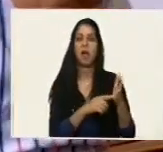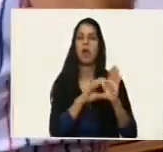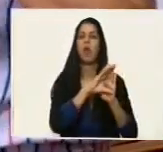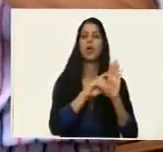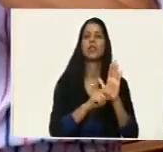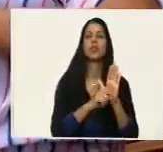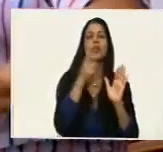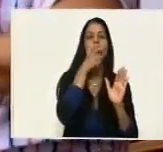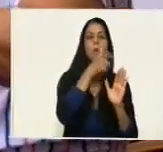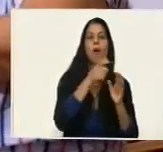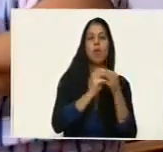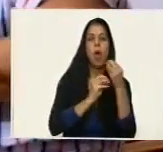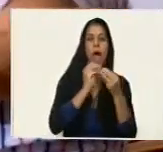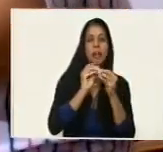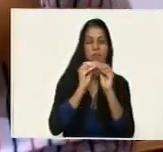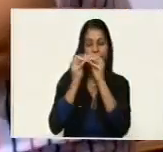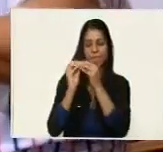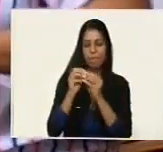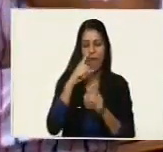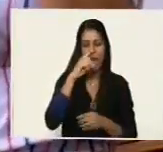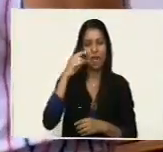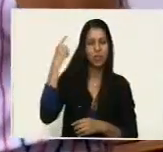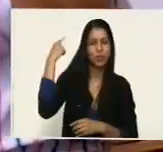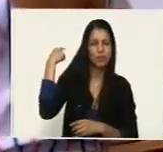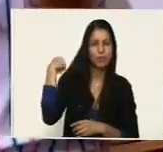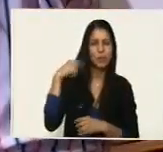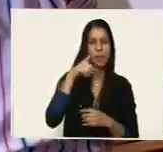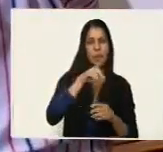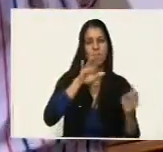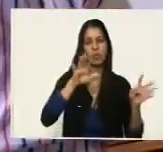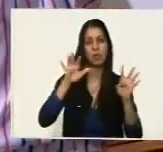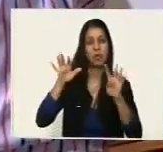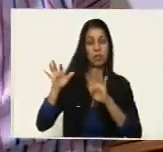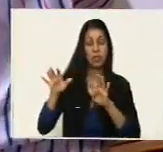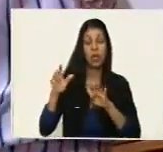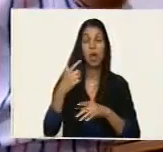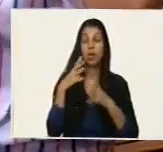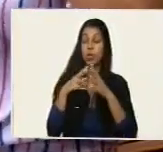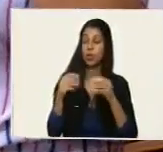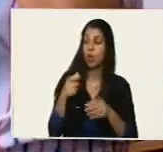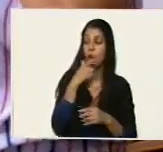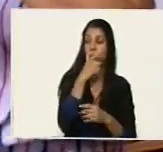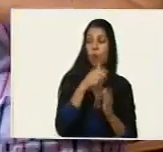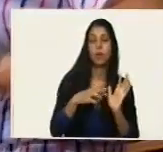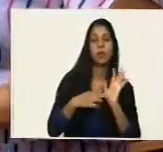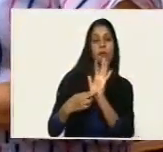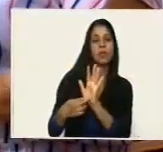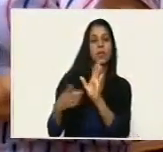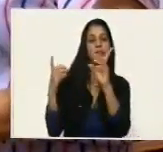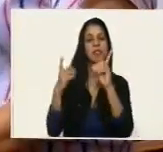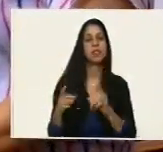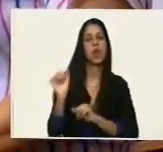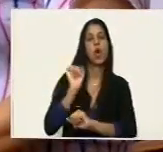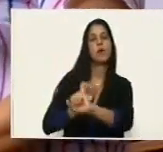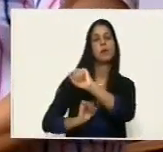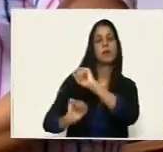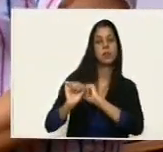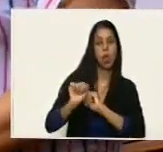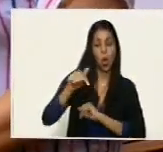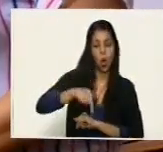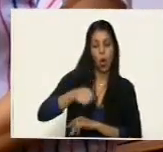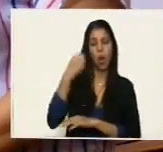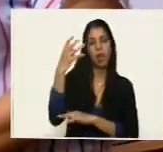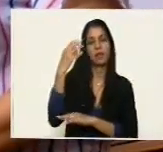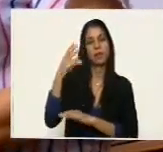el pueblo, en la Constitución que todos estos actores, que somos voceros de un pueblo, decidimos defender. Hoy la